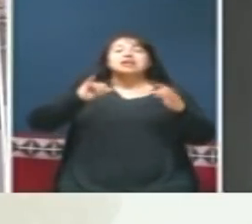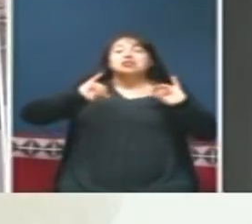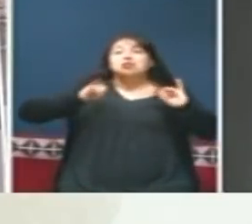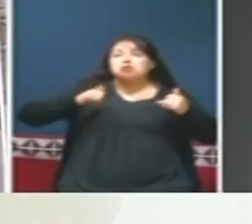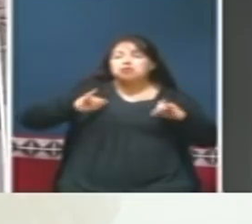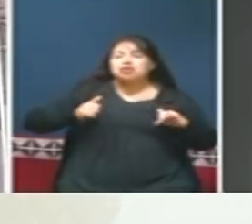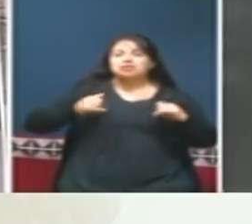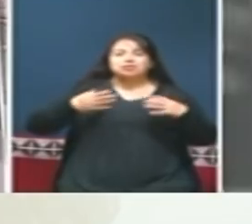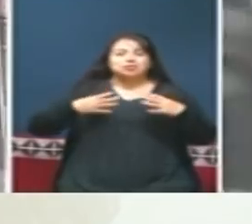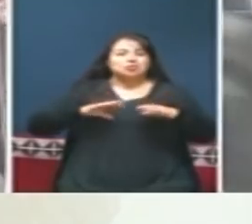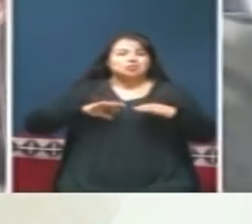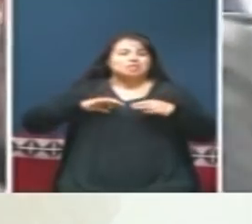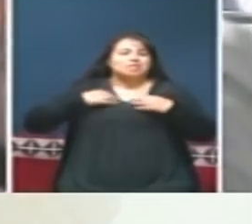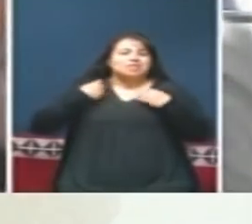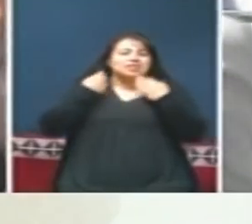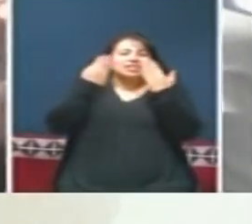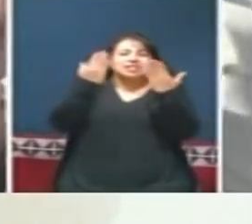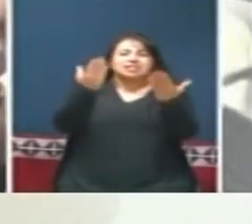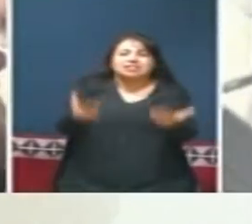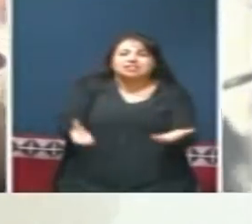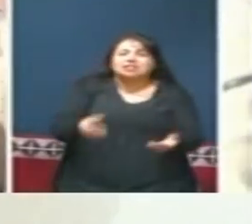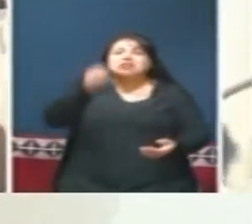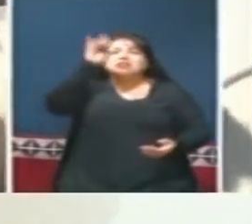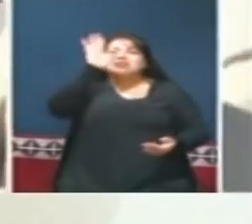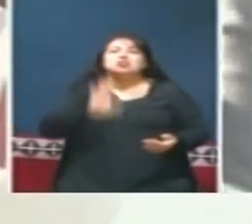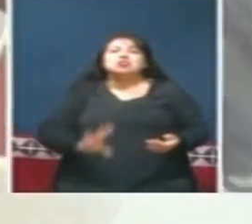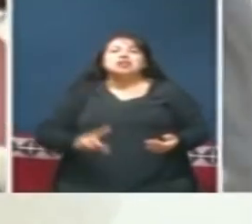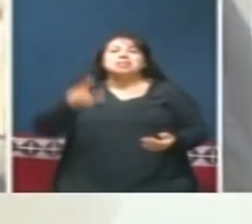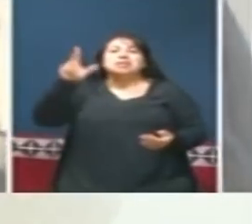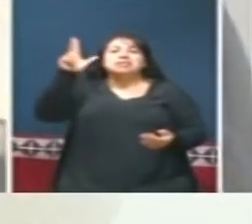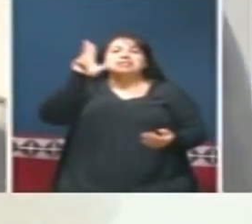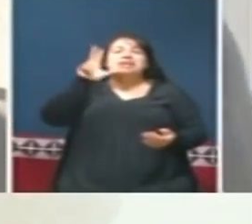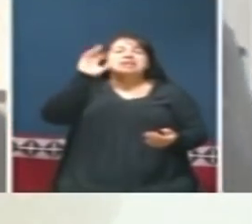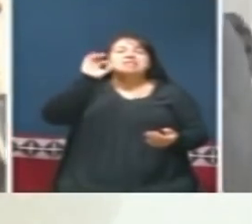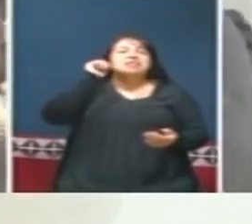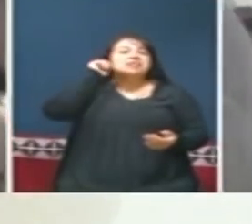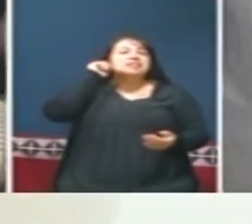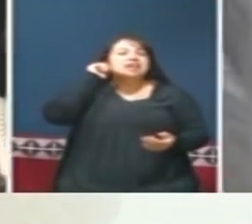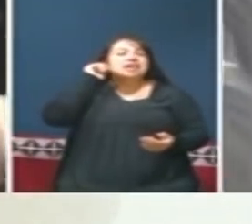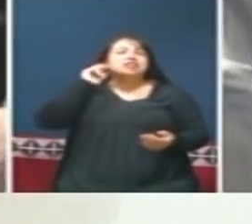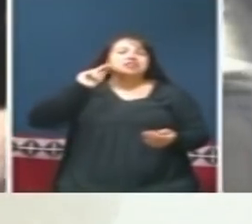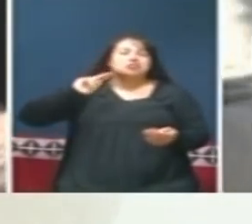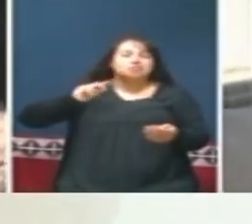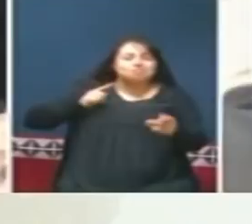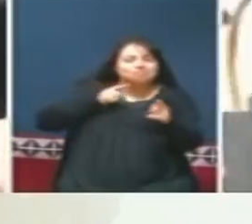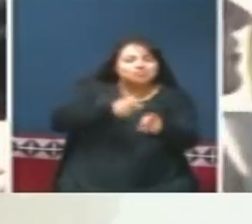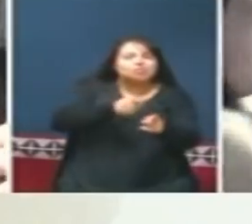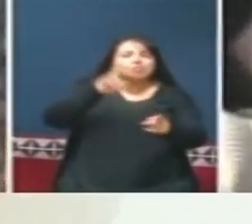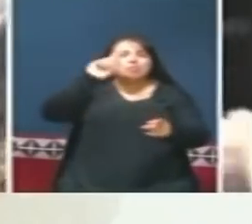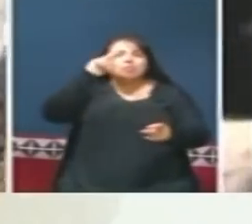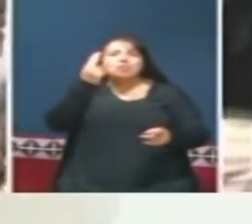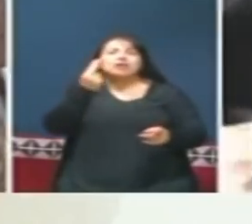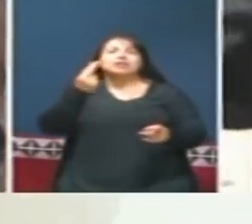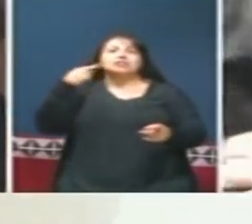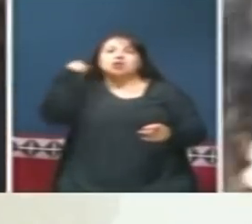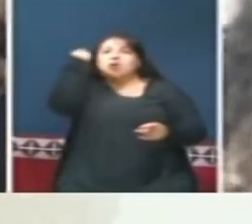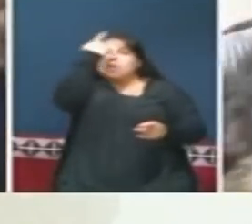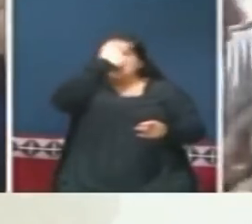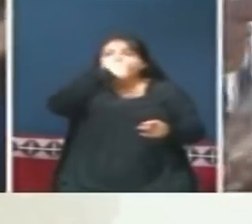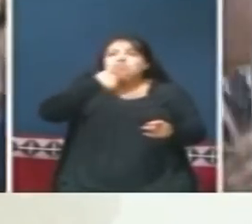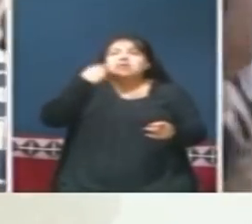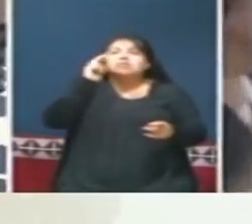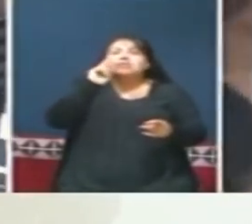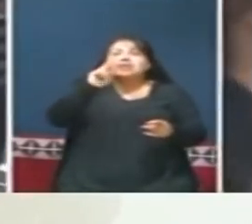entregada a Dios, con tan solo 30 años, fue asesinado por amor al Evangelio. Vemos el rostro de un padre